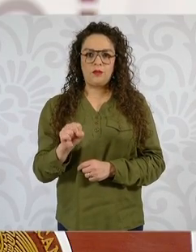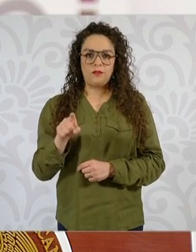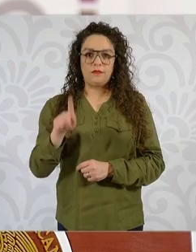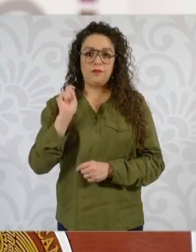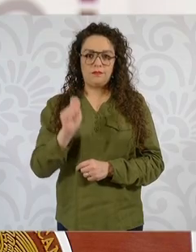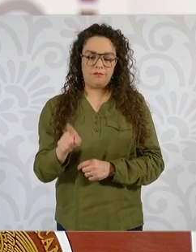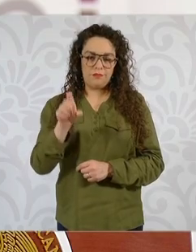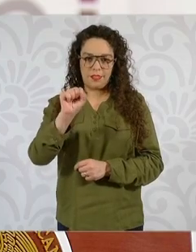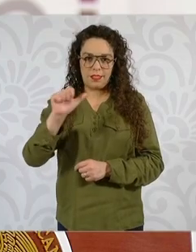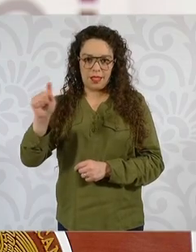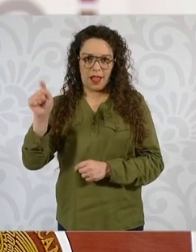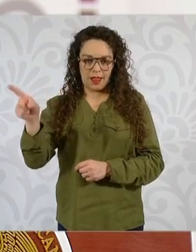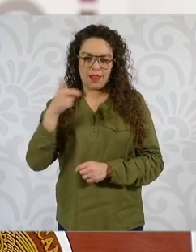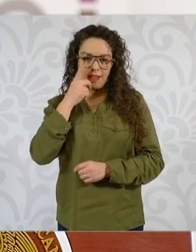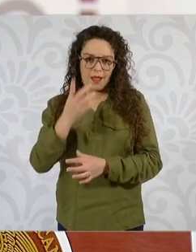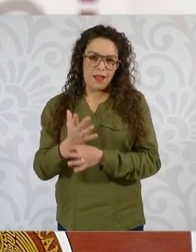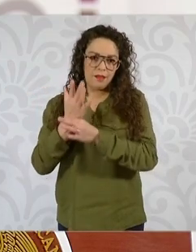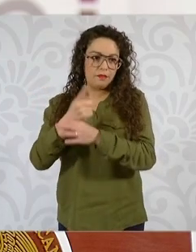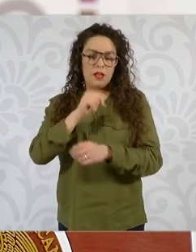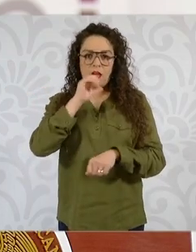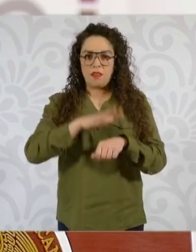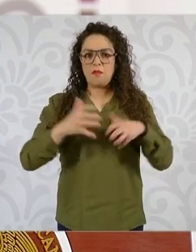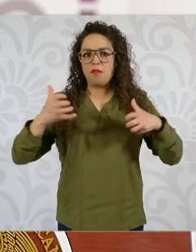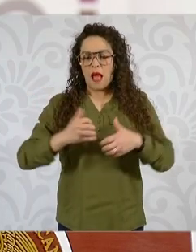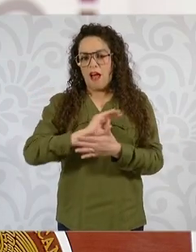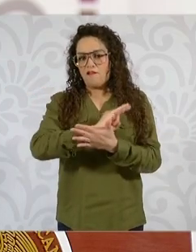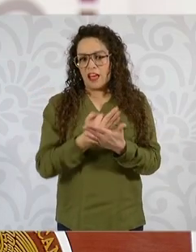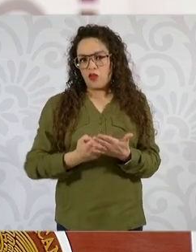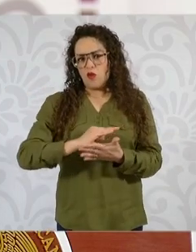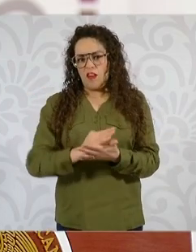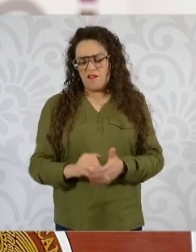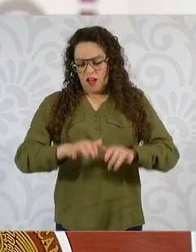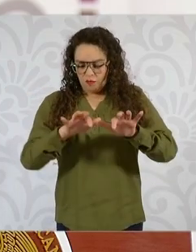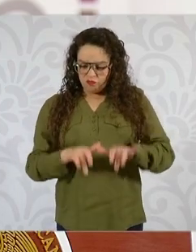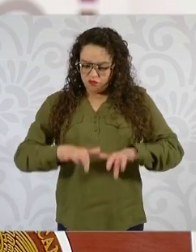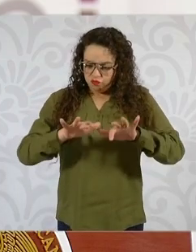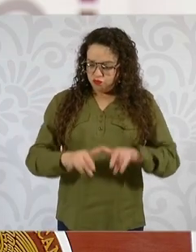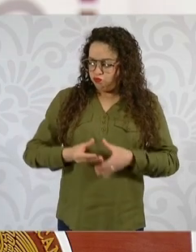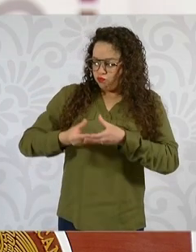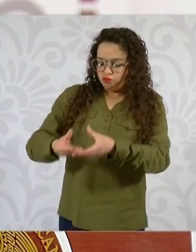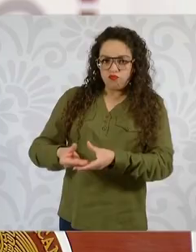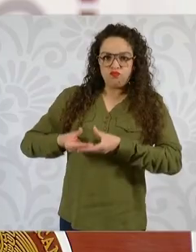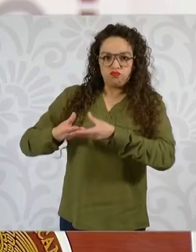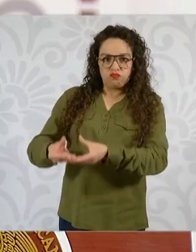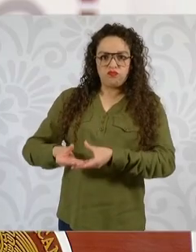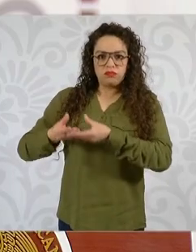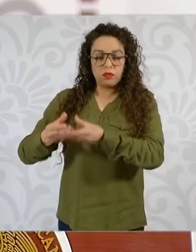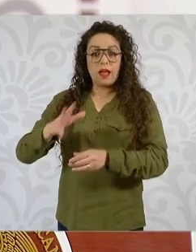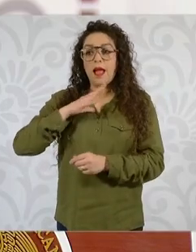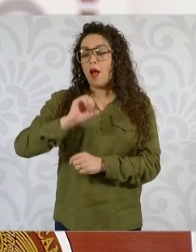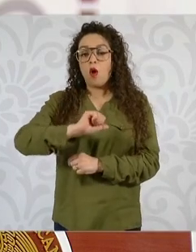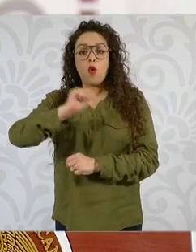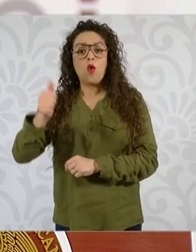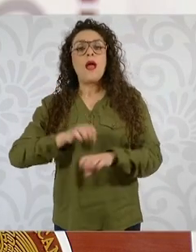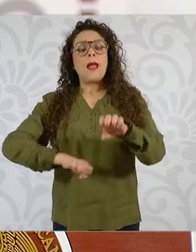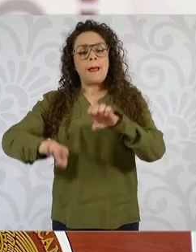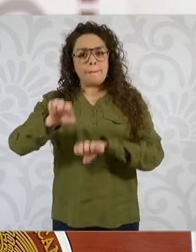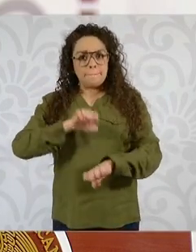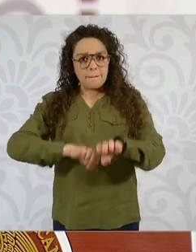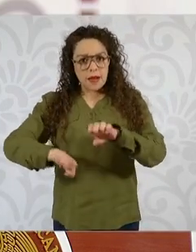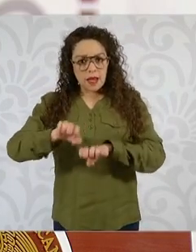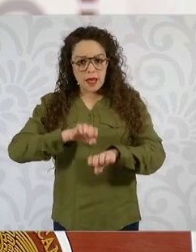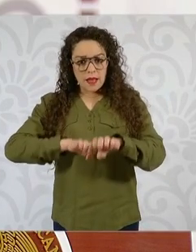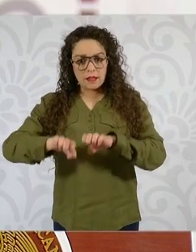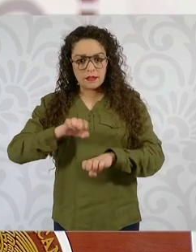administración tributaria y algunas otras empresas existen, aunque no tienen un